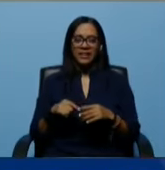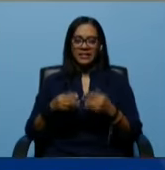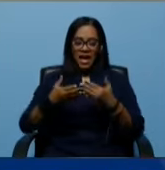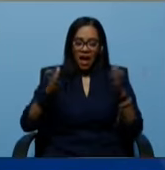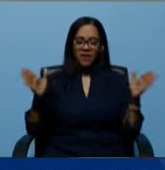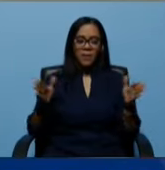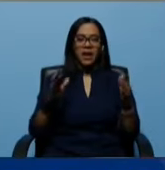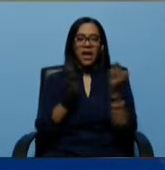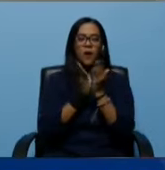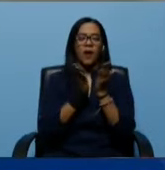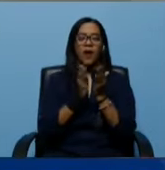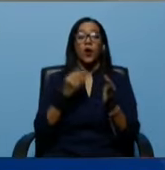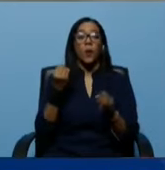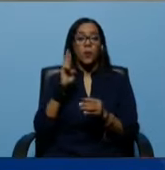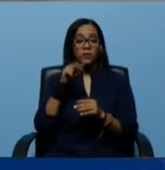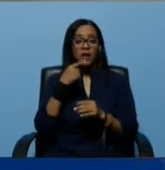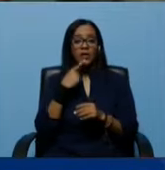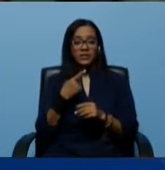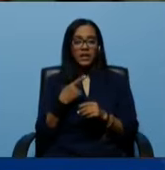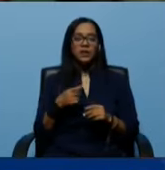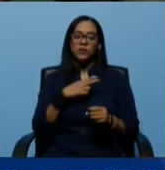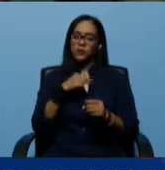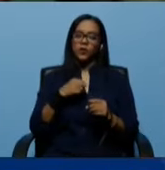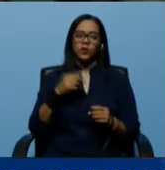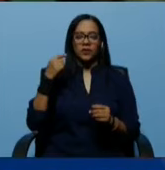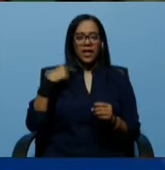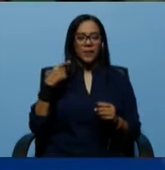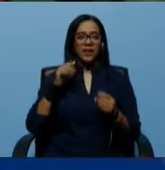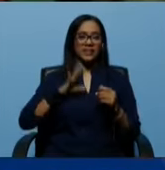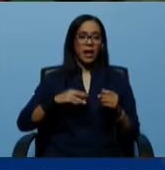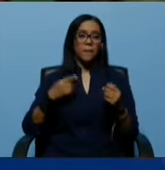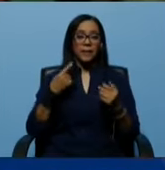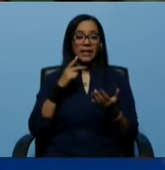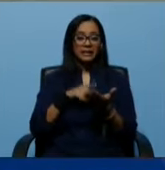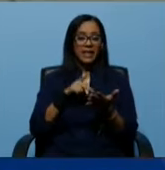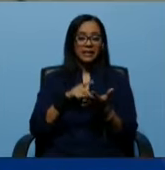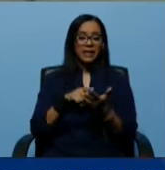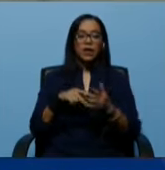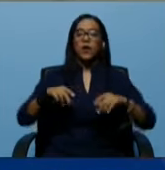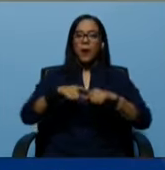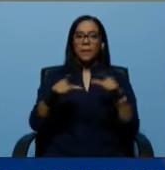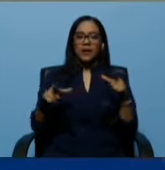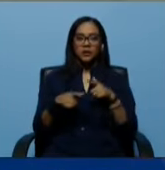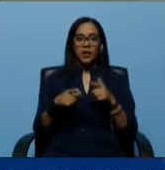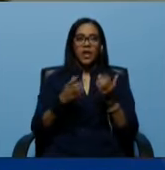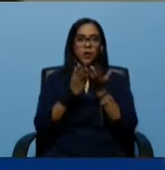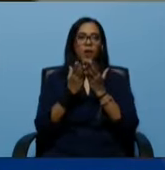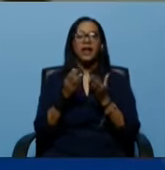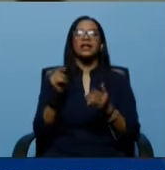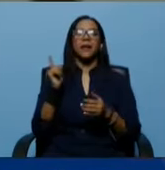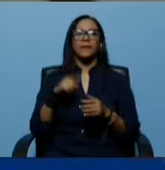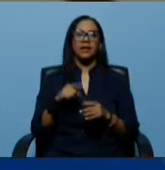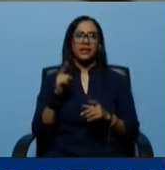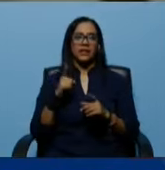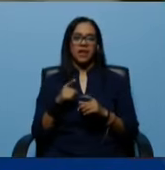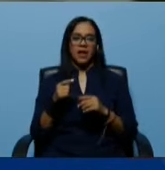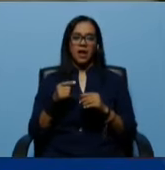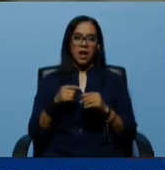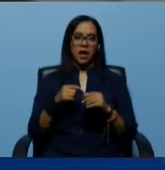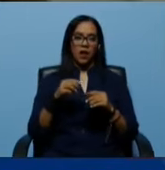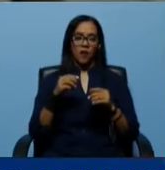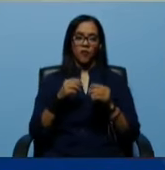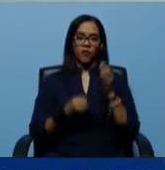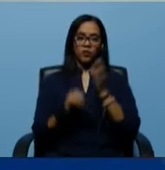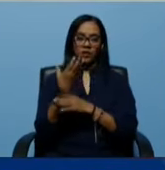las escuelas, porque como usted lo decía, nosotros tenemos que estar presentes en los espacios de las escuelas, y por eso también desde la Fundación Museos